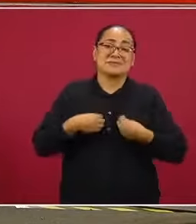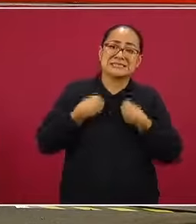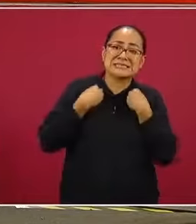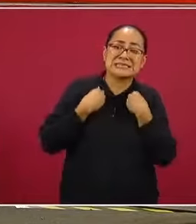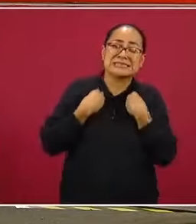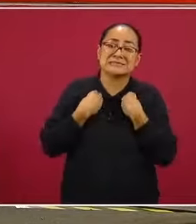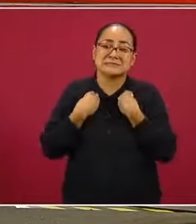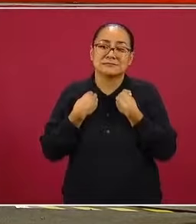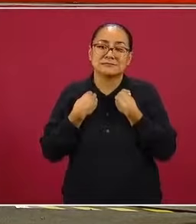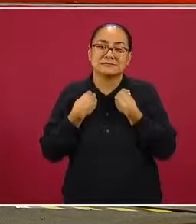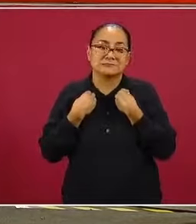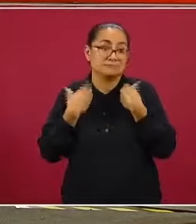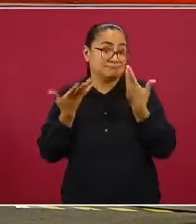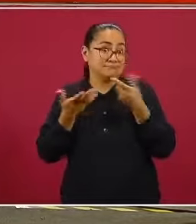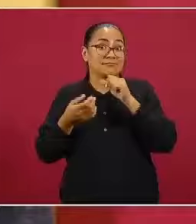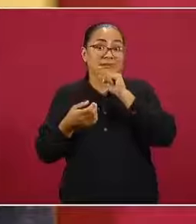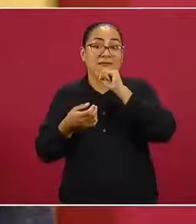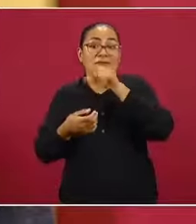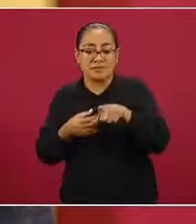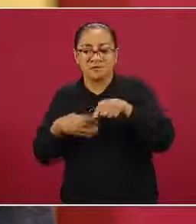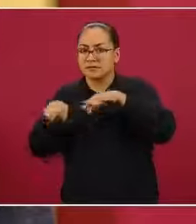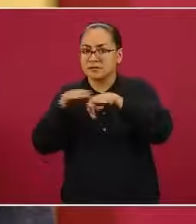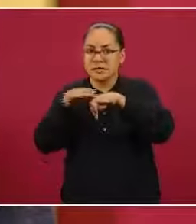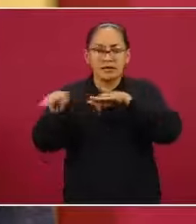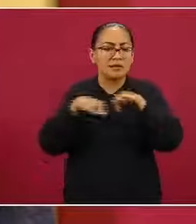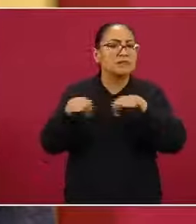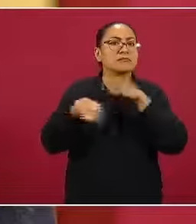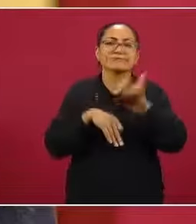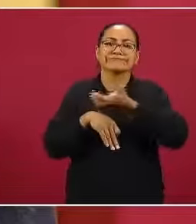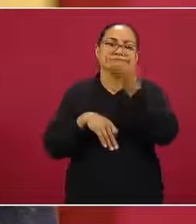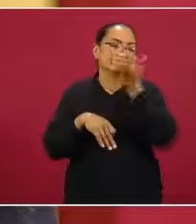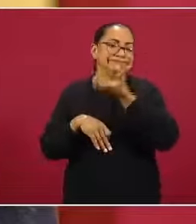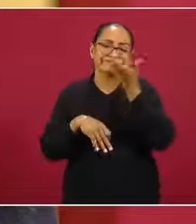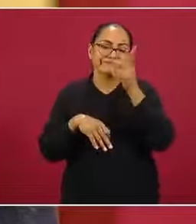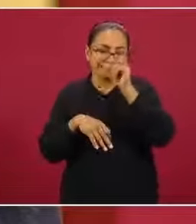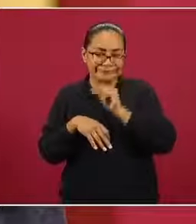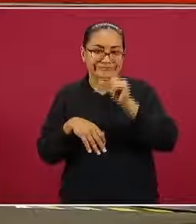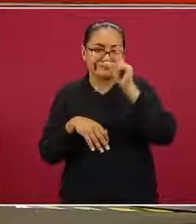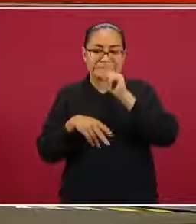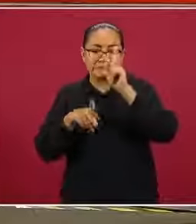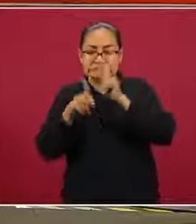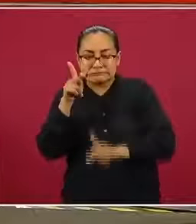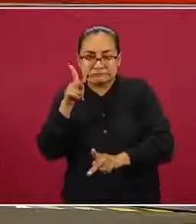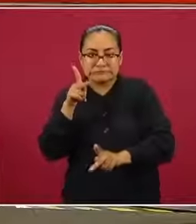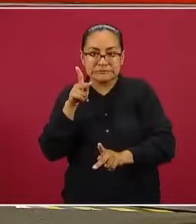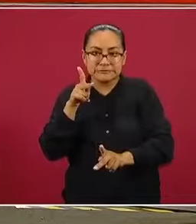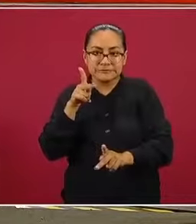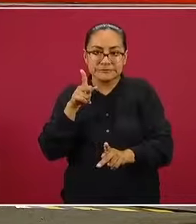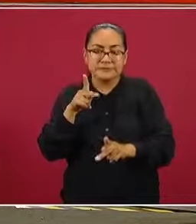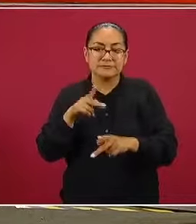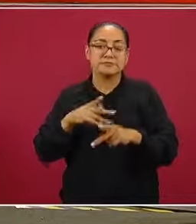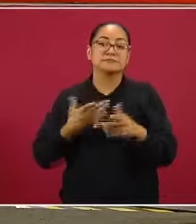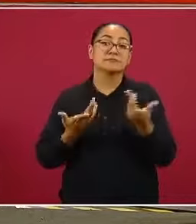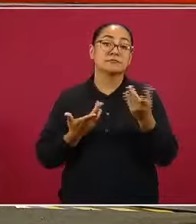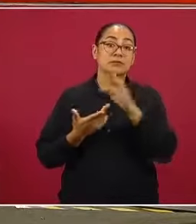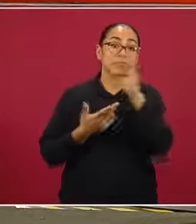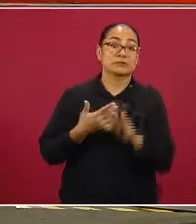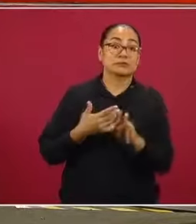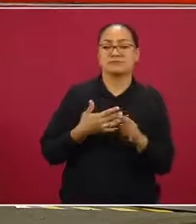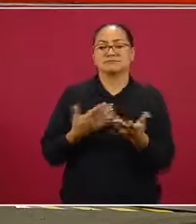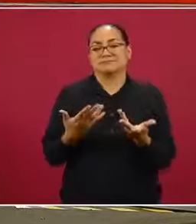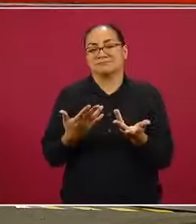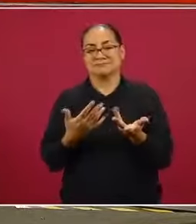las instituciones o dependencias encargadas de dar servicios de salud. Entonces no hay una cifra única, el IMSS, que es una institución